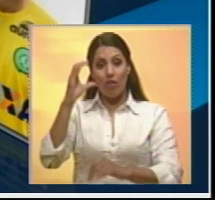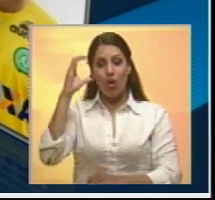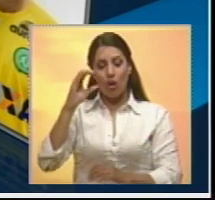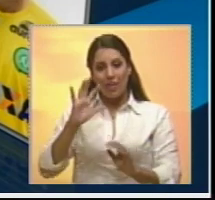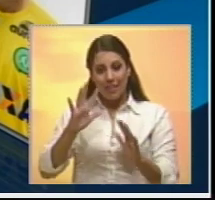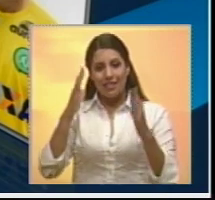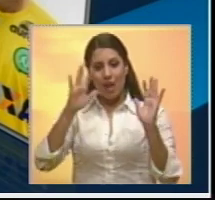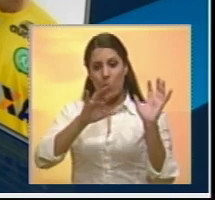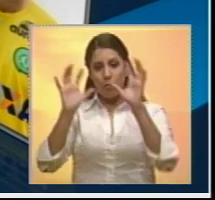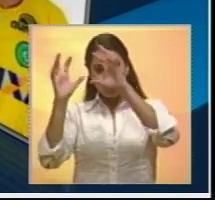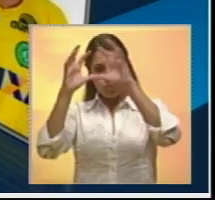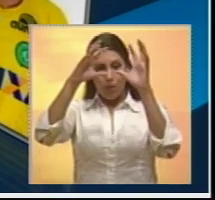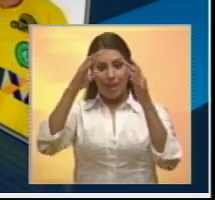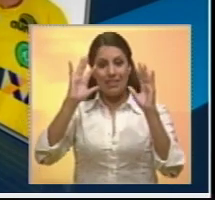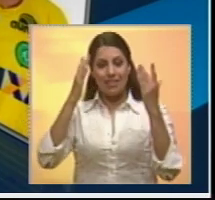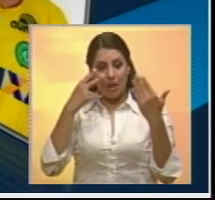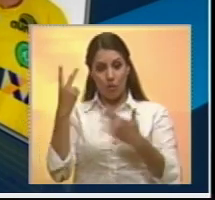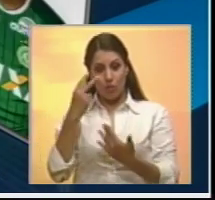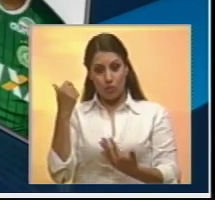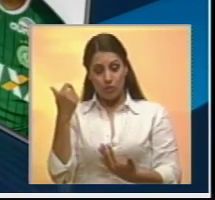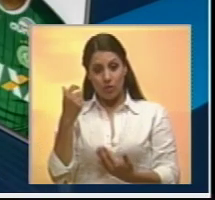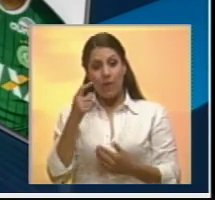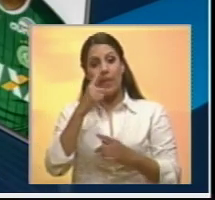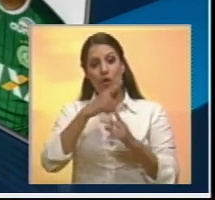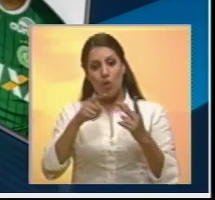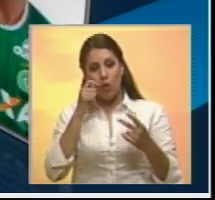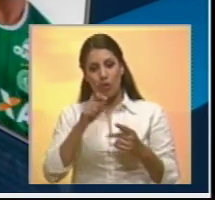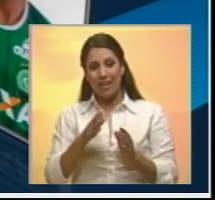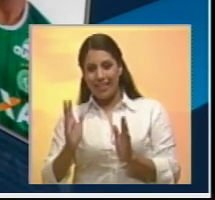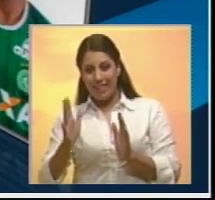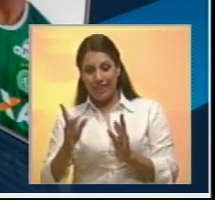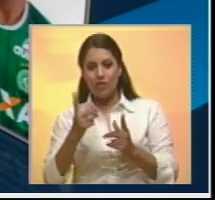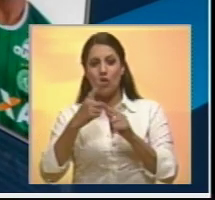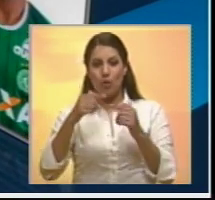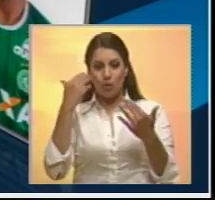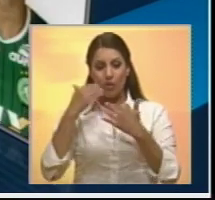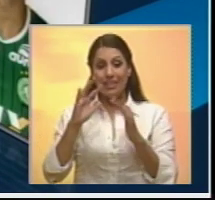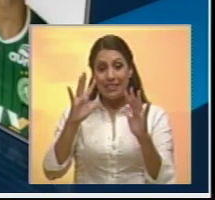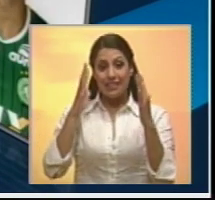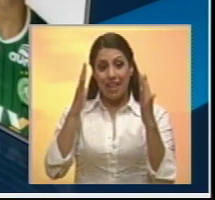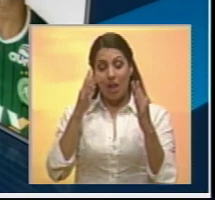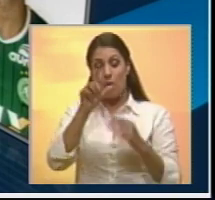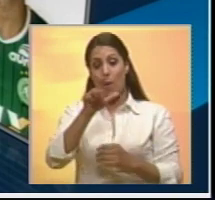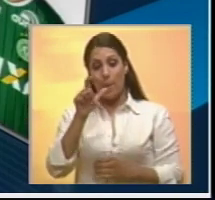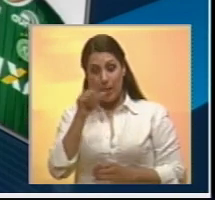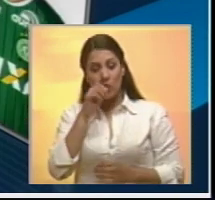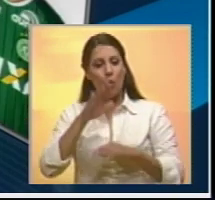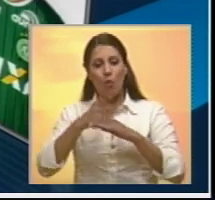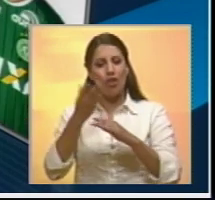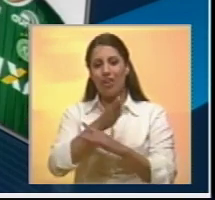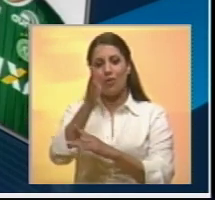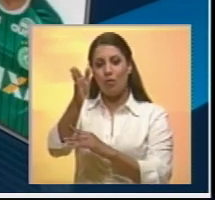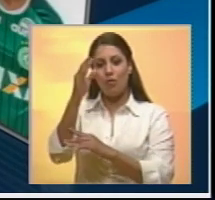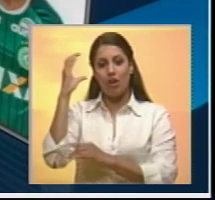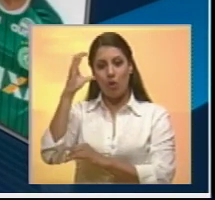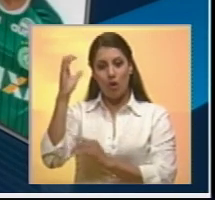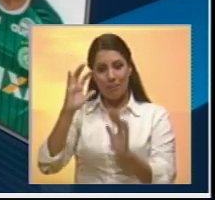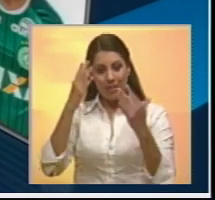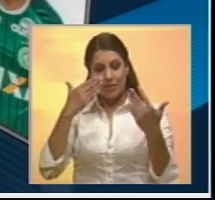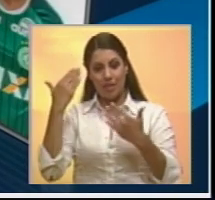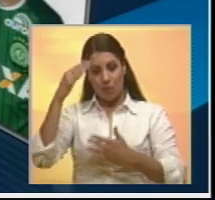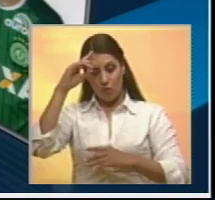los arqueros Marcelo Boeck y Nivaldo, los zagueros Rafael Lima y Demerson, los volantes Andrei, Nenén y el